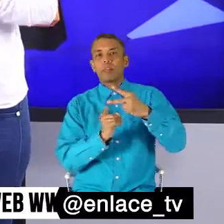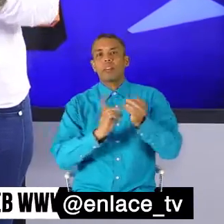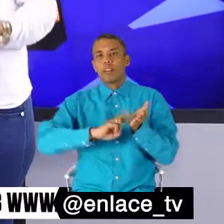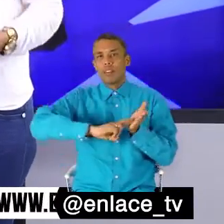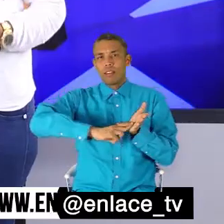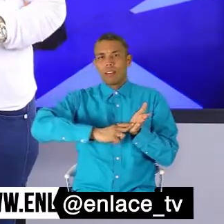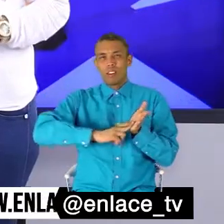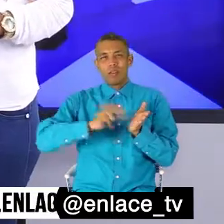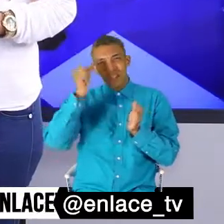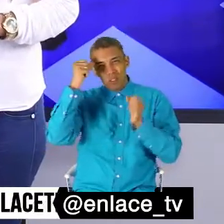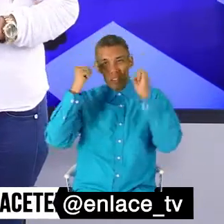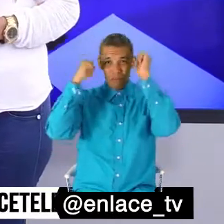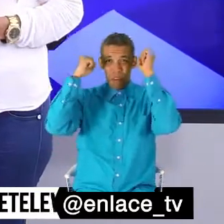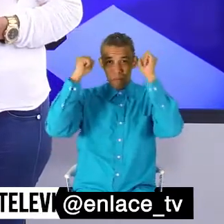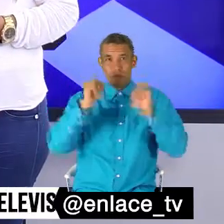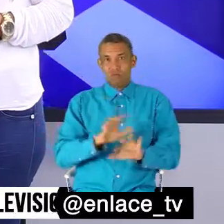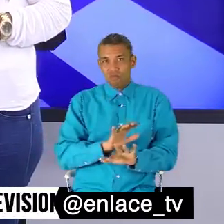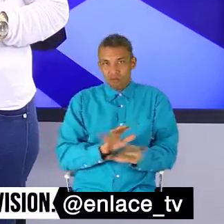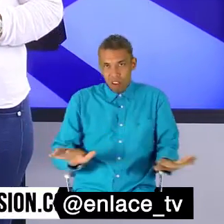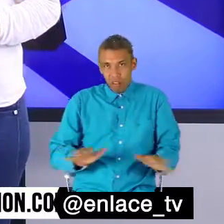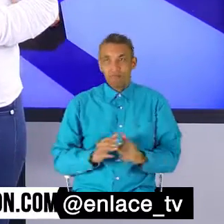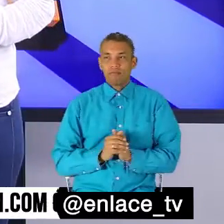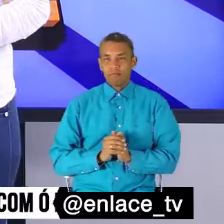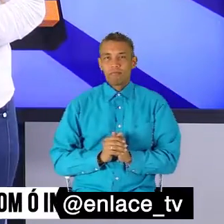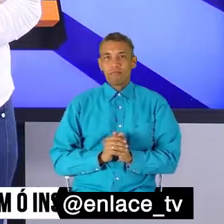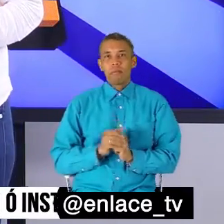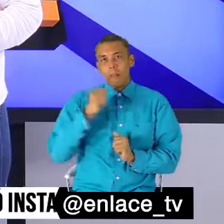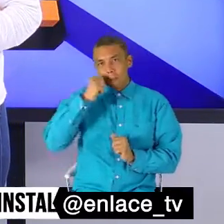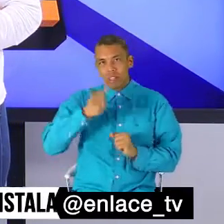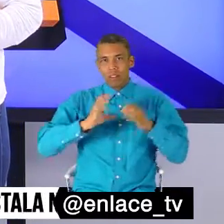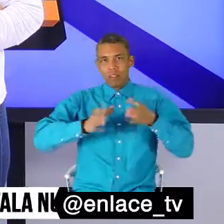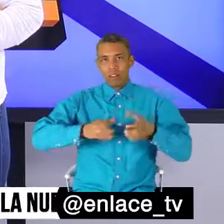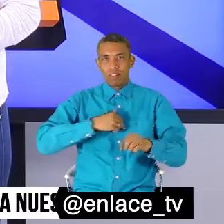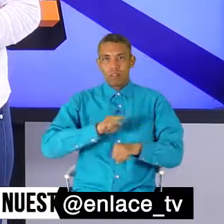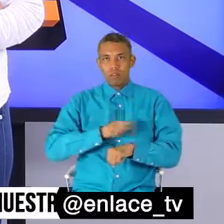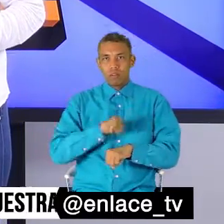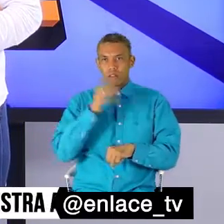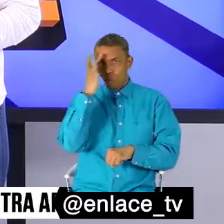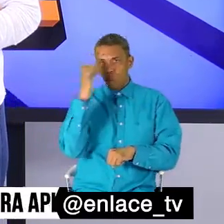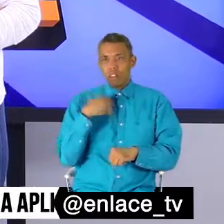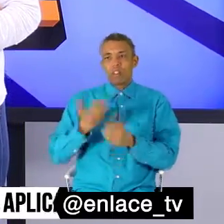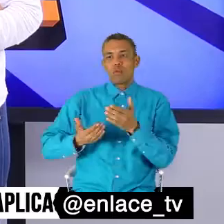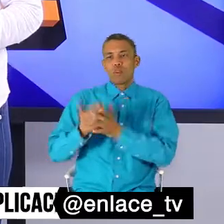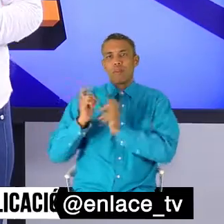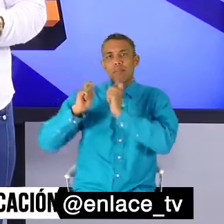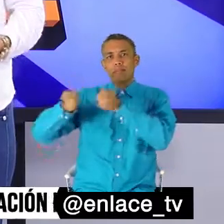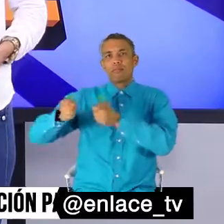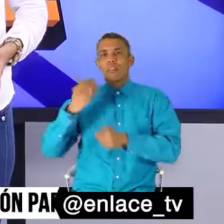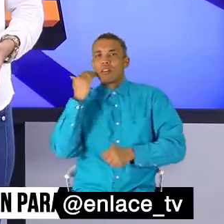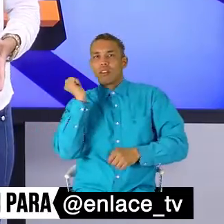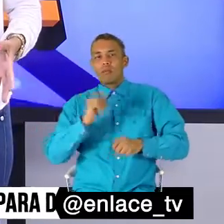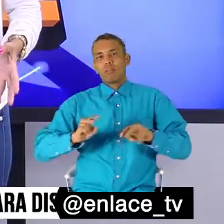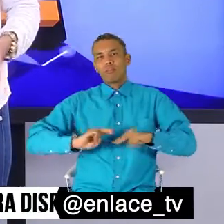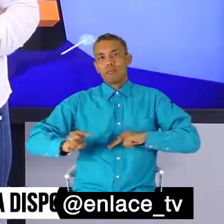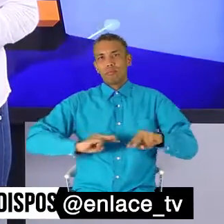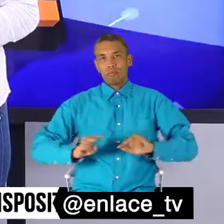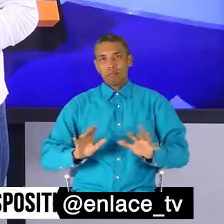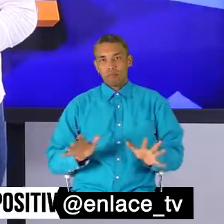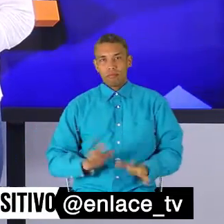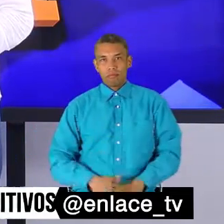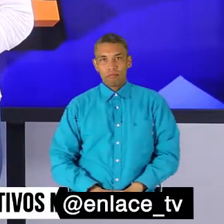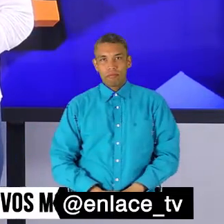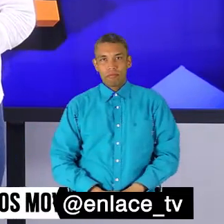estudiantes. Fue elegida una nueva coordinadora de convivencia escolar en esta institución de Barranca Bermeja. Estas y otras noticias las